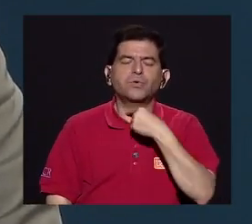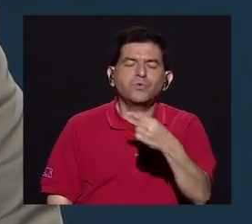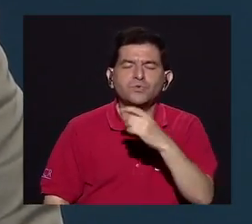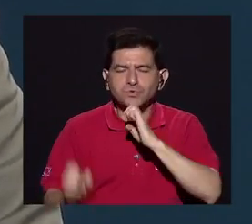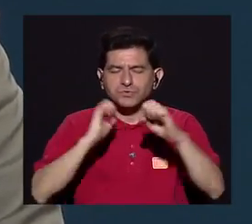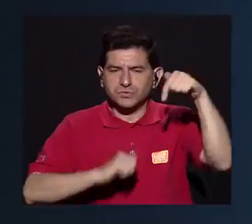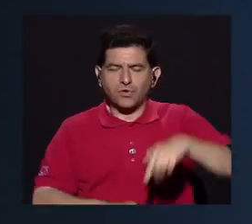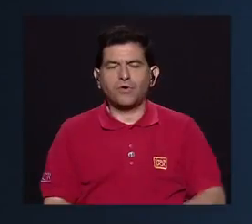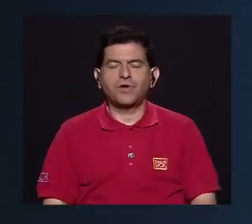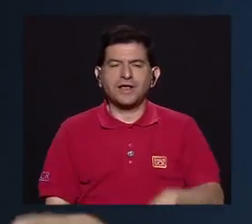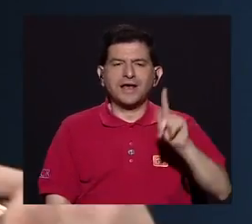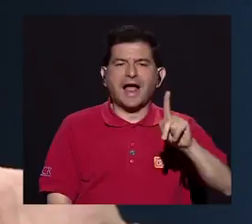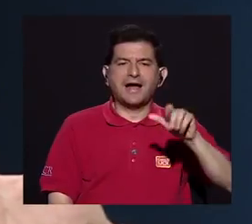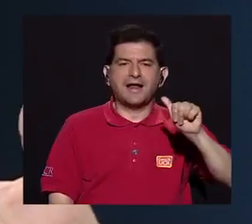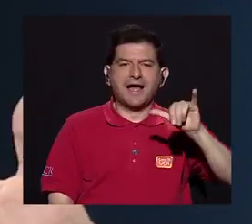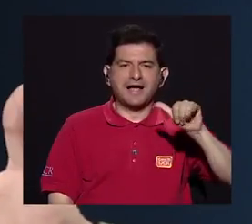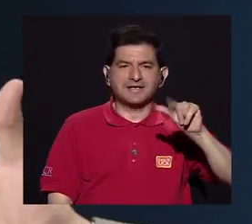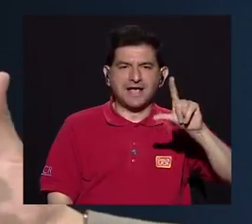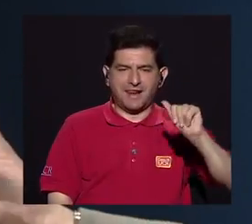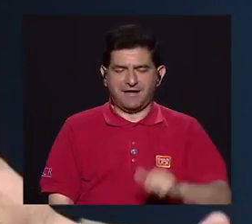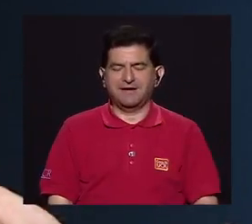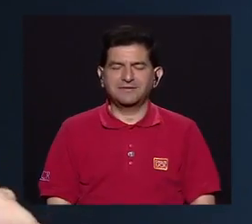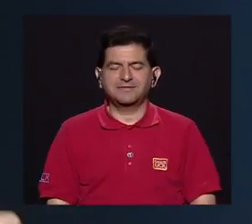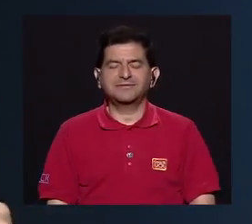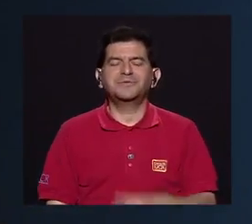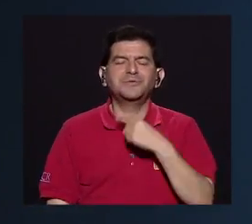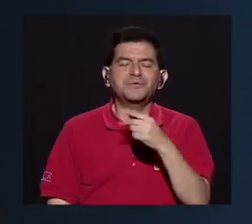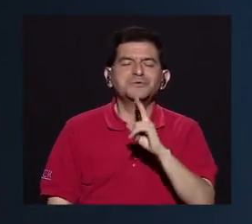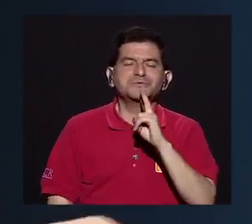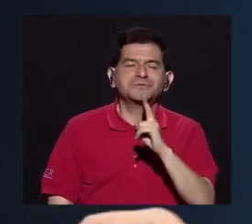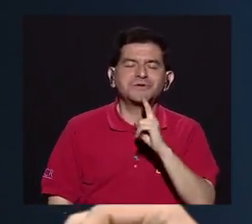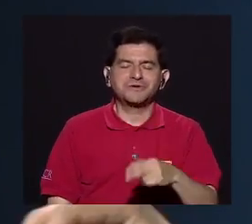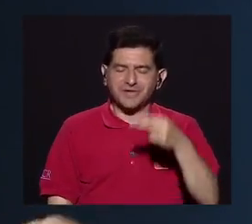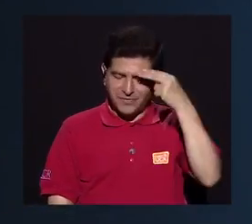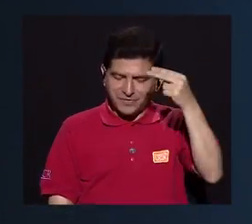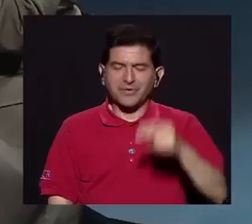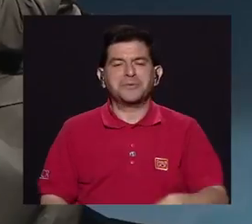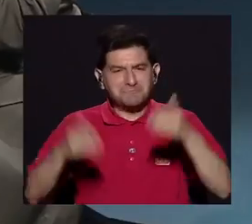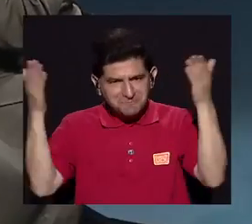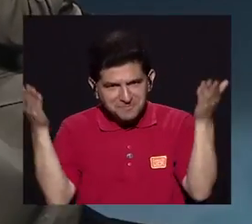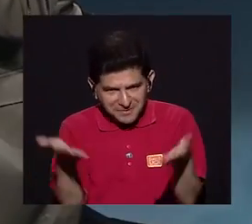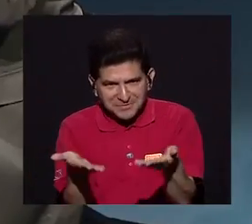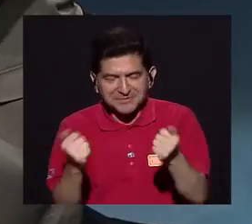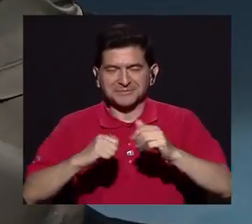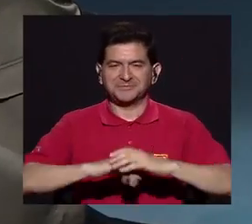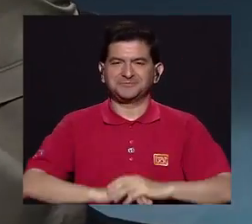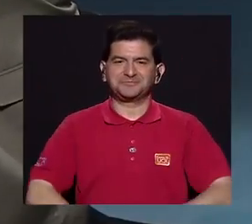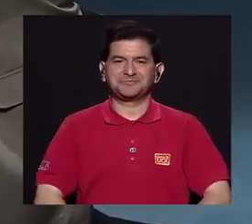gusto entrevistar hoy a don Carlos Ayala. Bienvenido, don Carlos. Marlon, qué gusto, de verdad, don Marlon. Bienvenido.